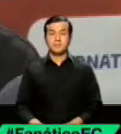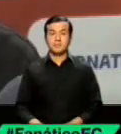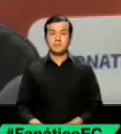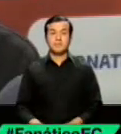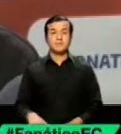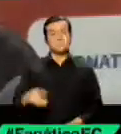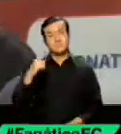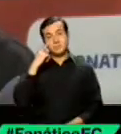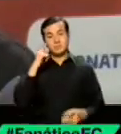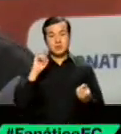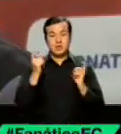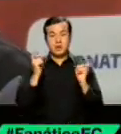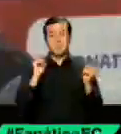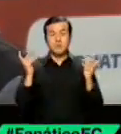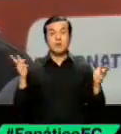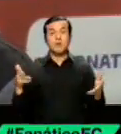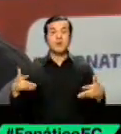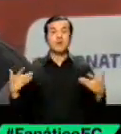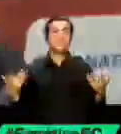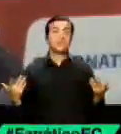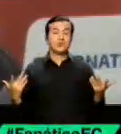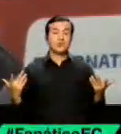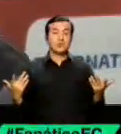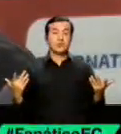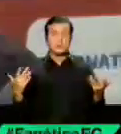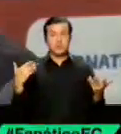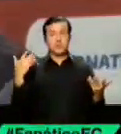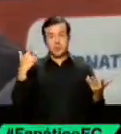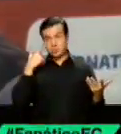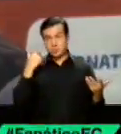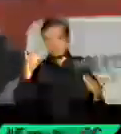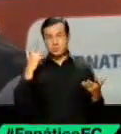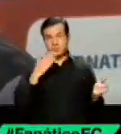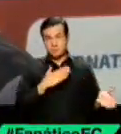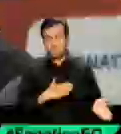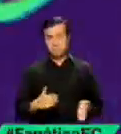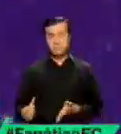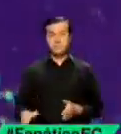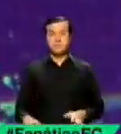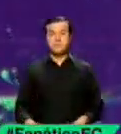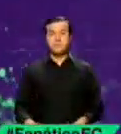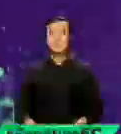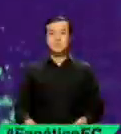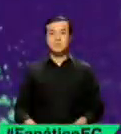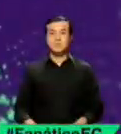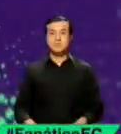¿Qué cosas pueden modificarse? Francamente lo veremos en el campo de juego.